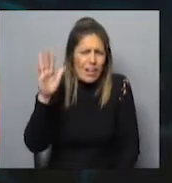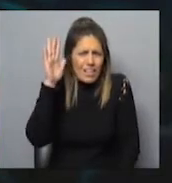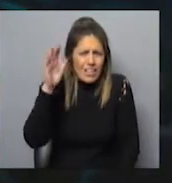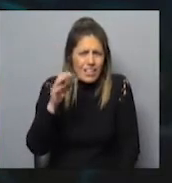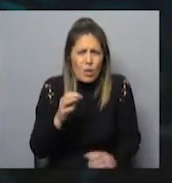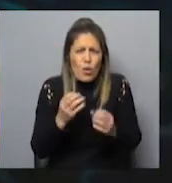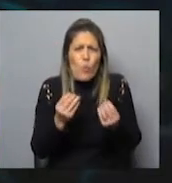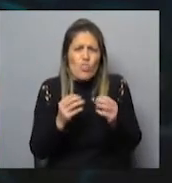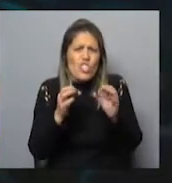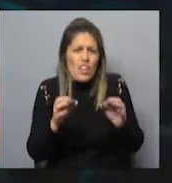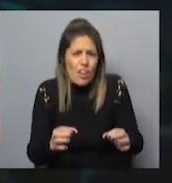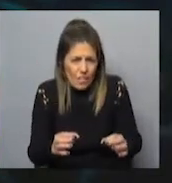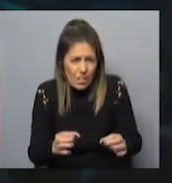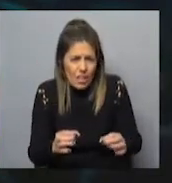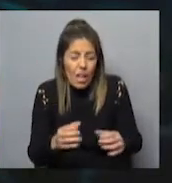también